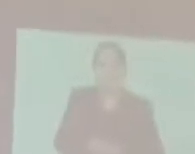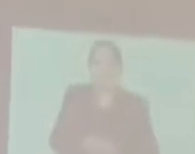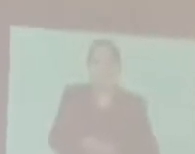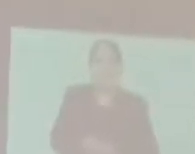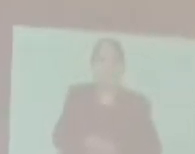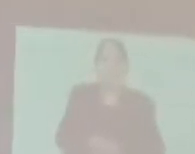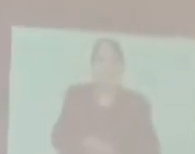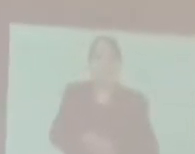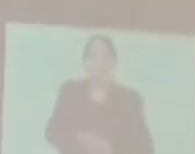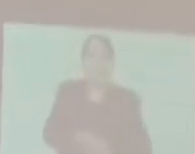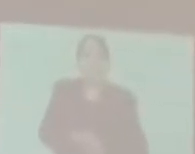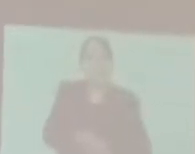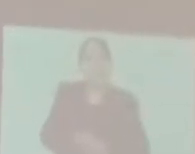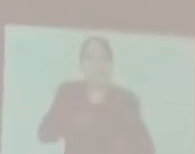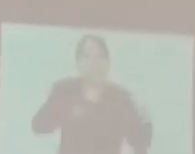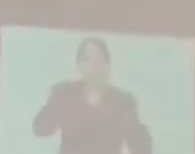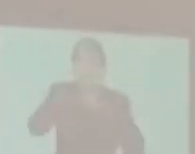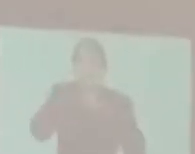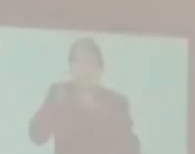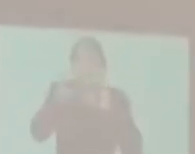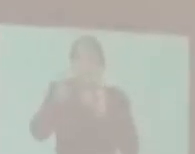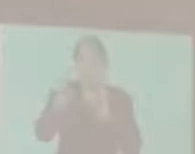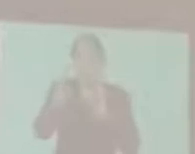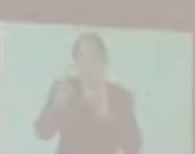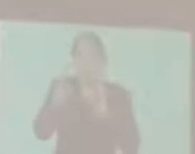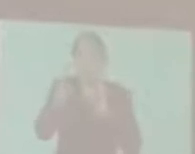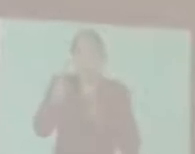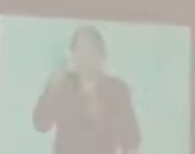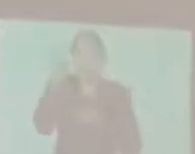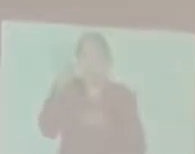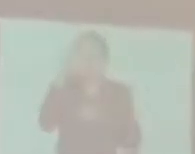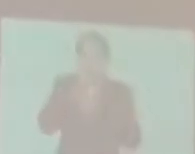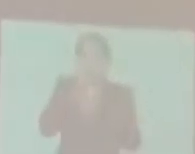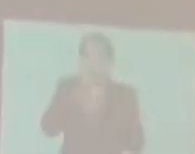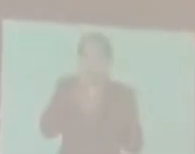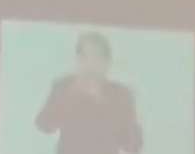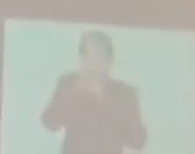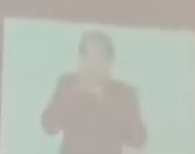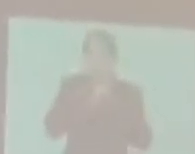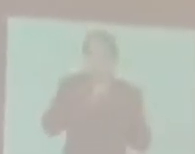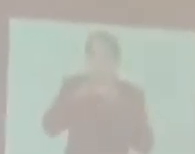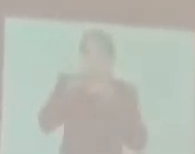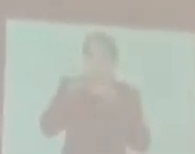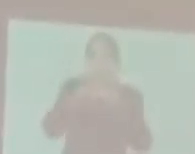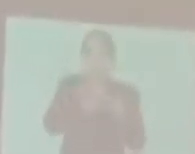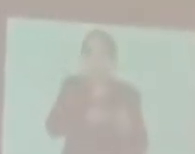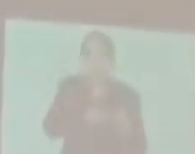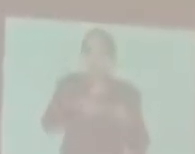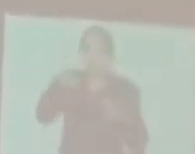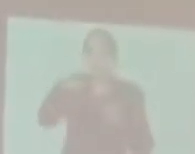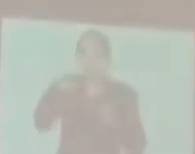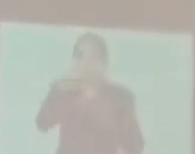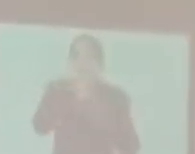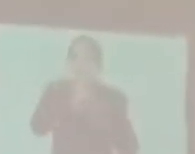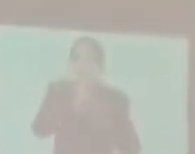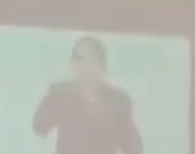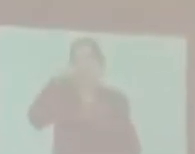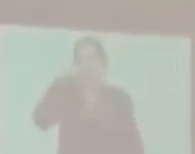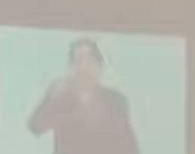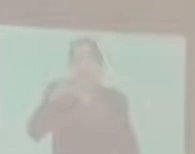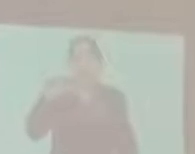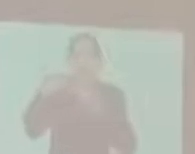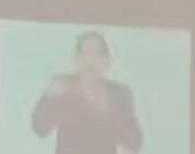En términos de empleo formal, por cuarto mes consecutivo, la ciudad fue la entidad que más aportó a la